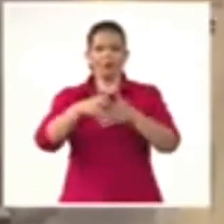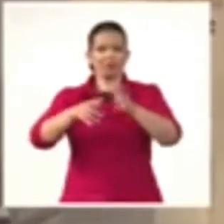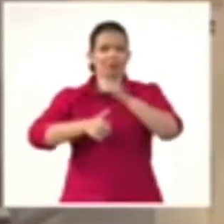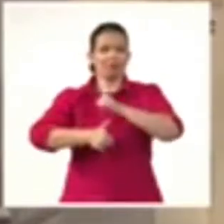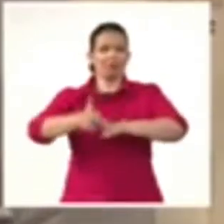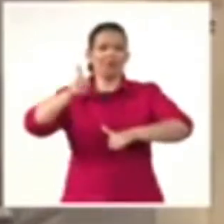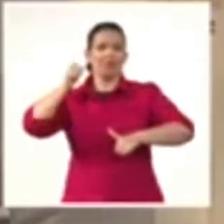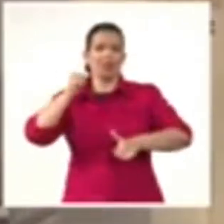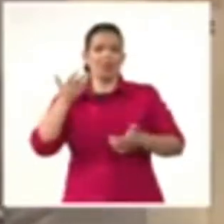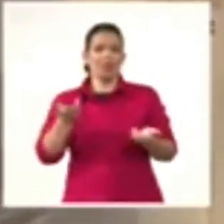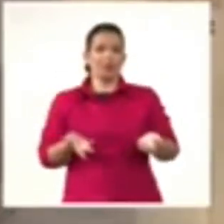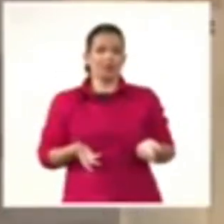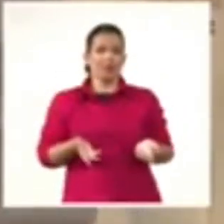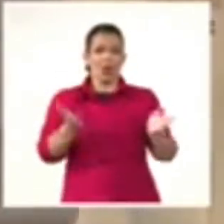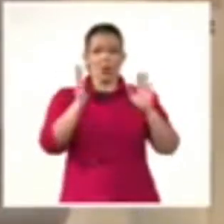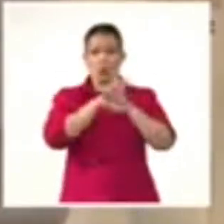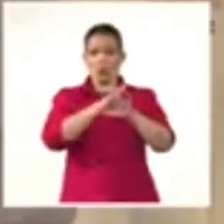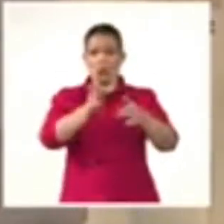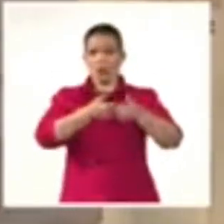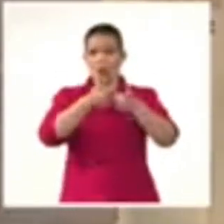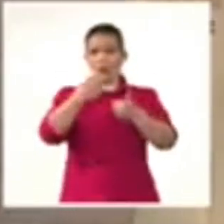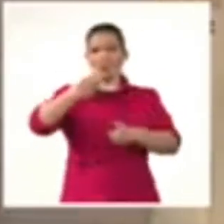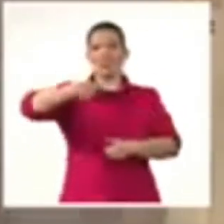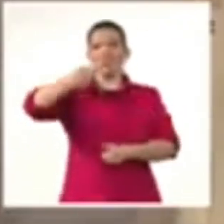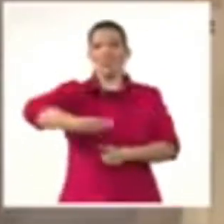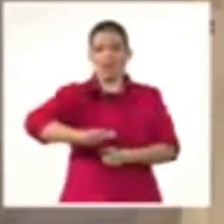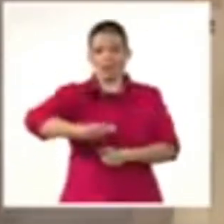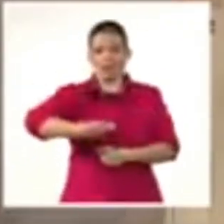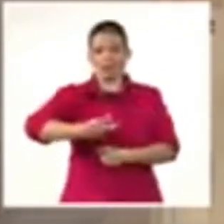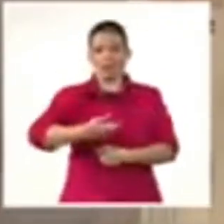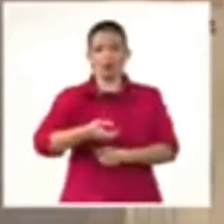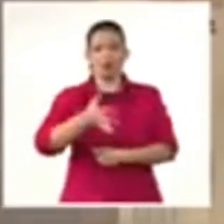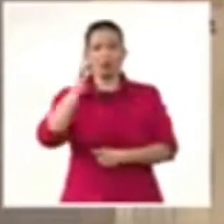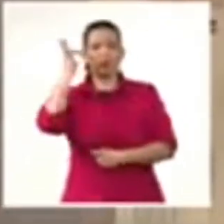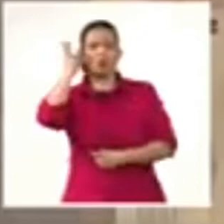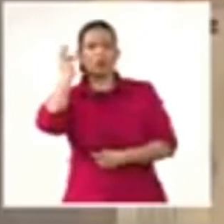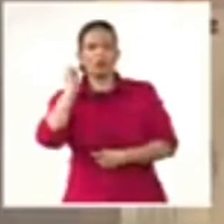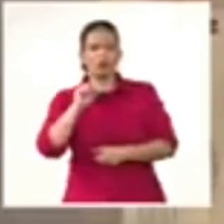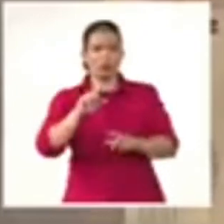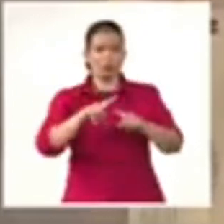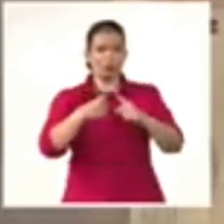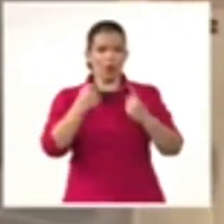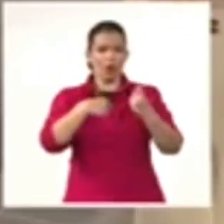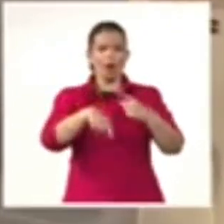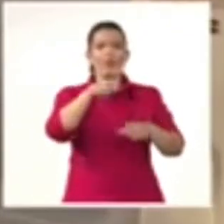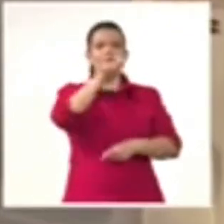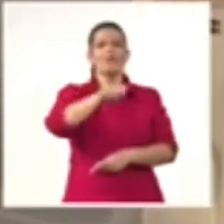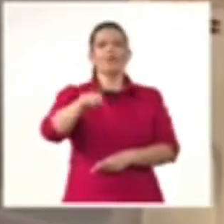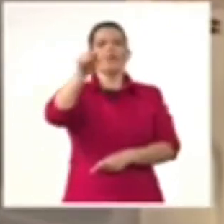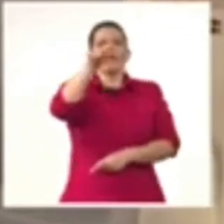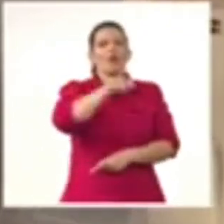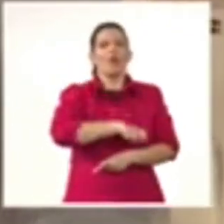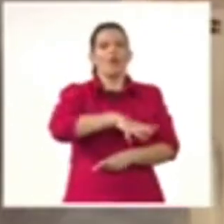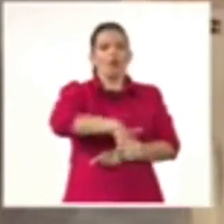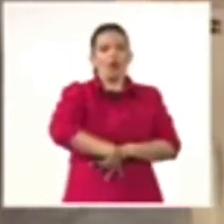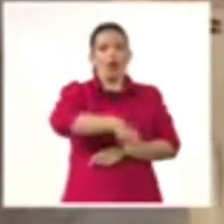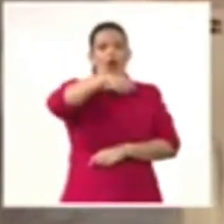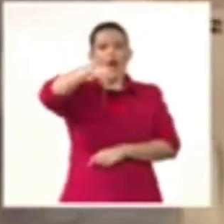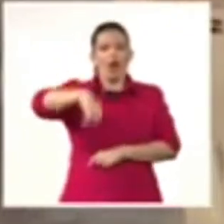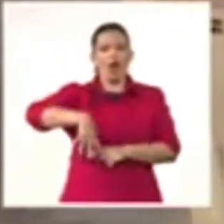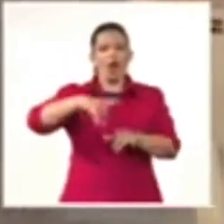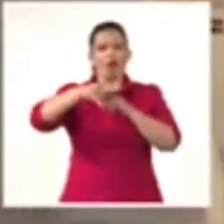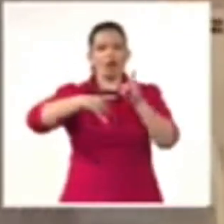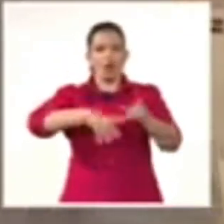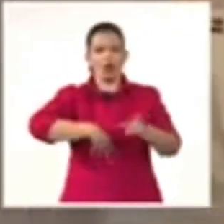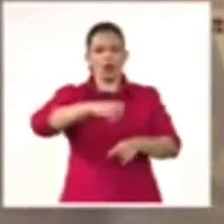de la mujer, al negar la existencia del derecho constitucional al aborto. Además, concitó la solidaridad